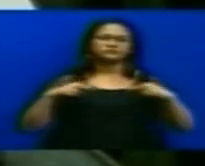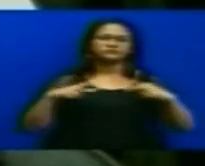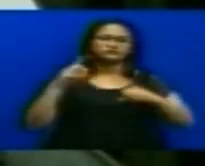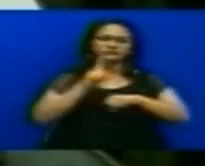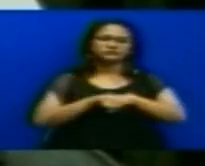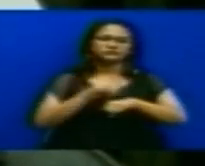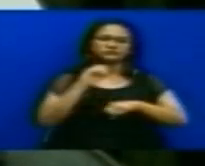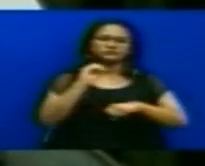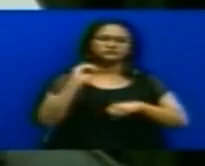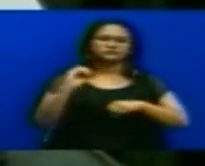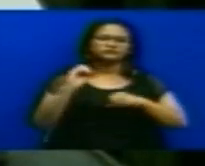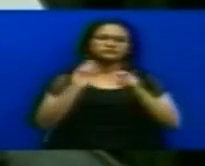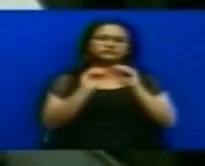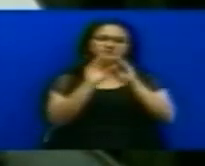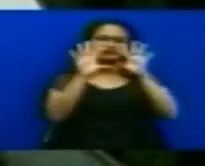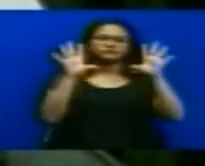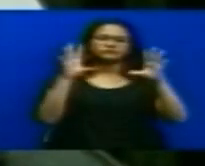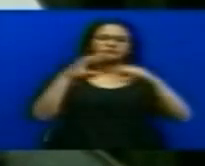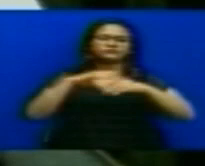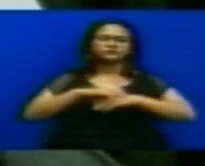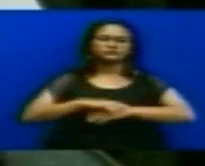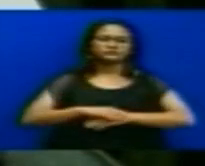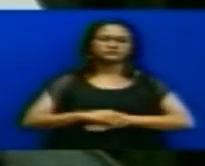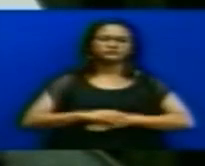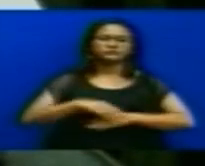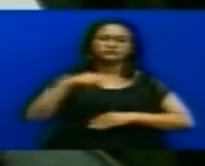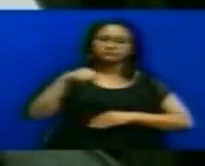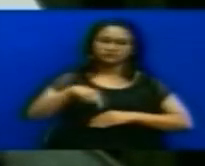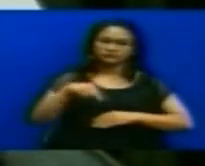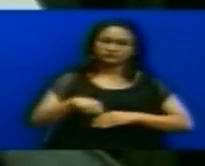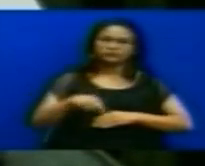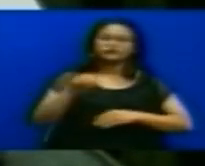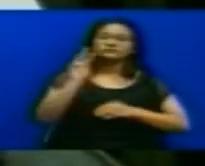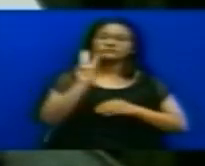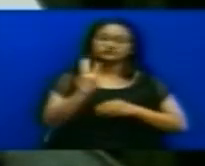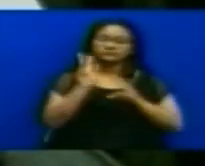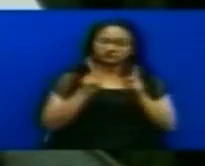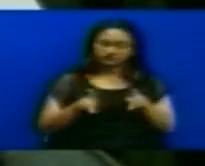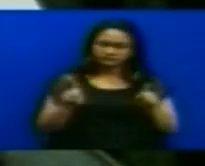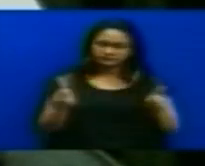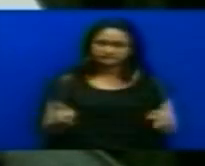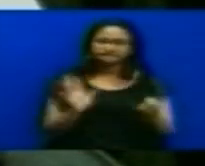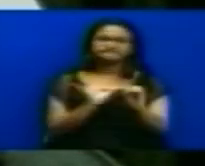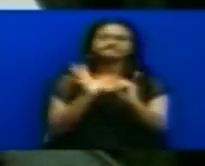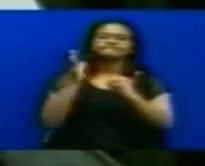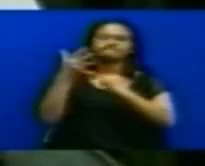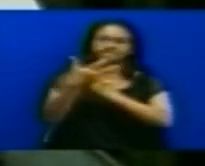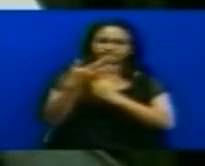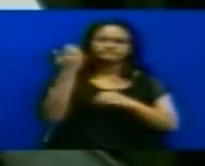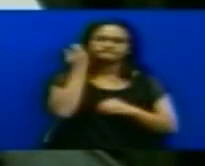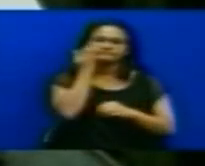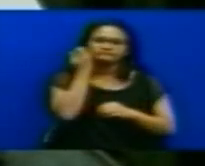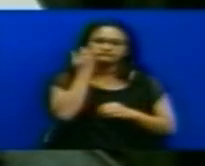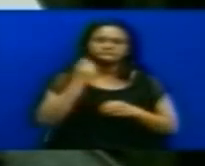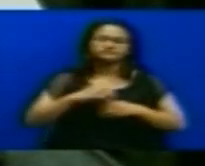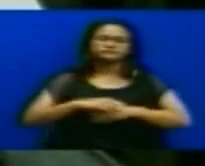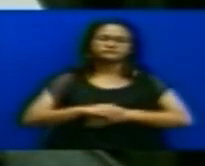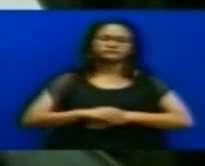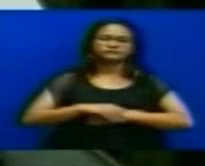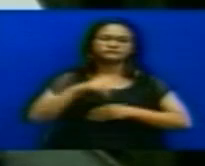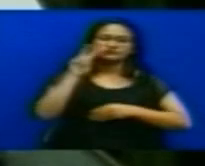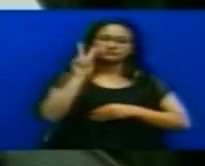mañana. Al día de hoy tenemos 3 personas con COVID-19,